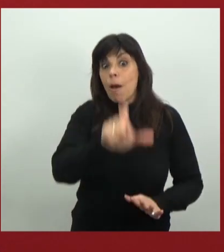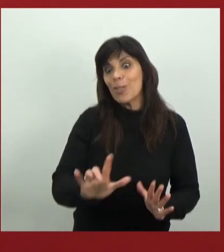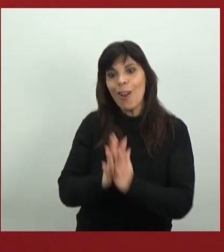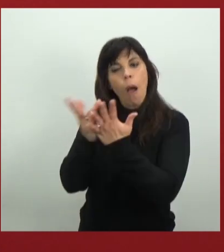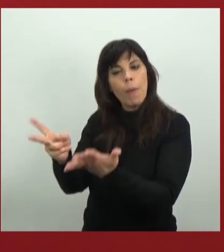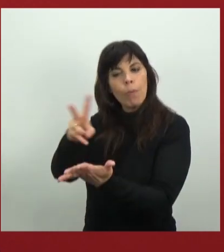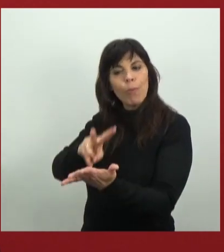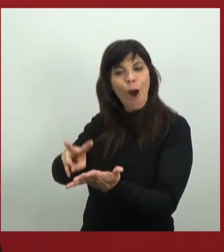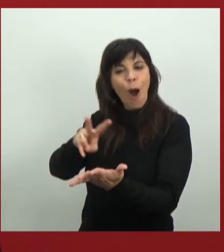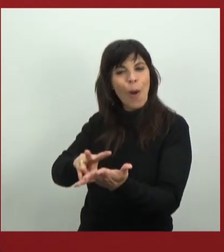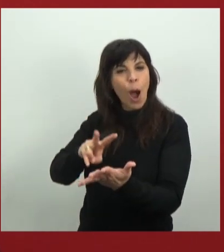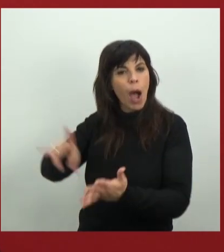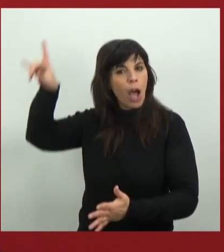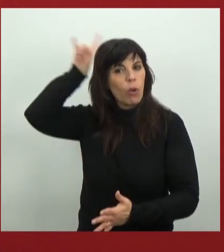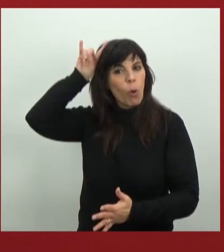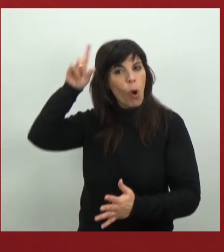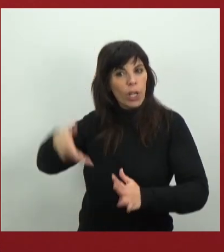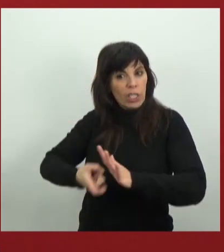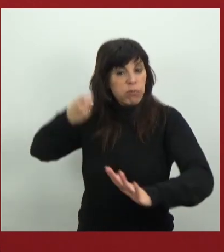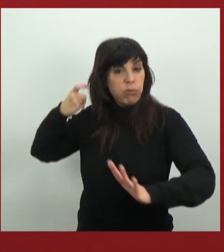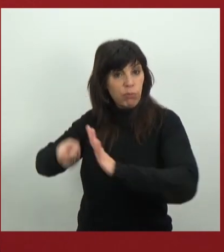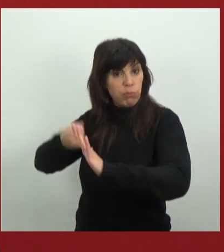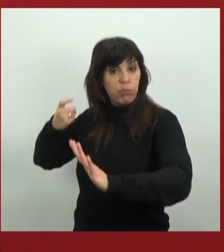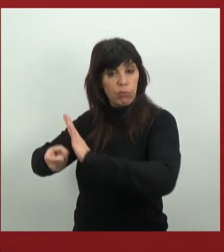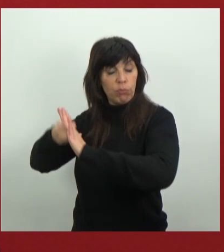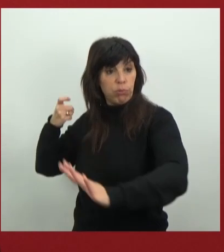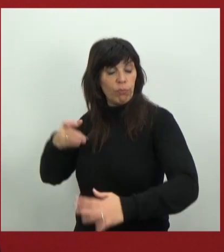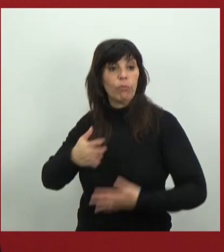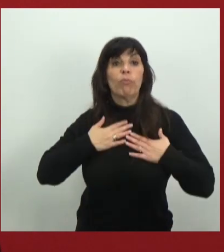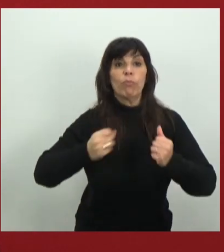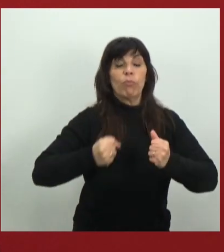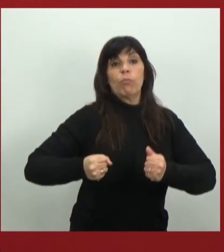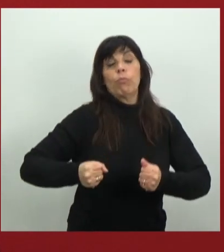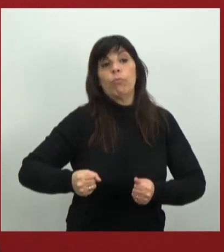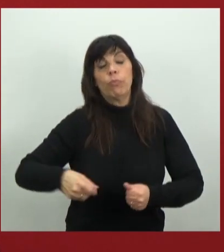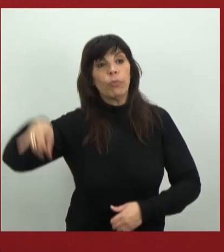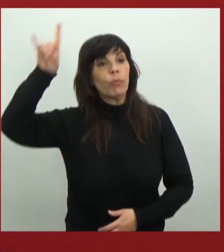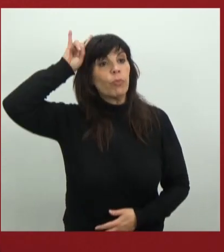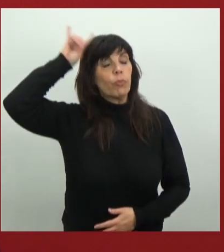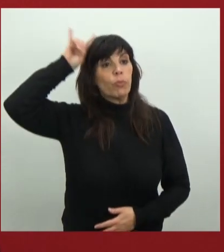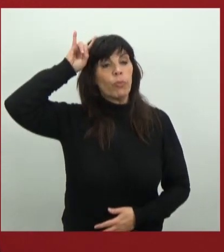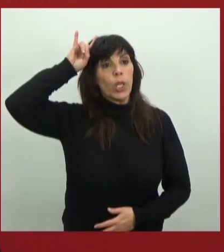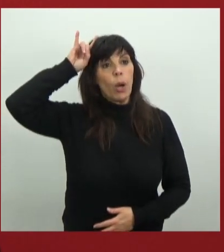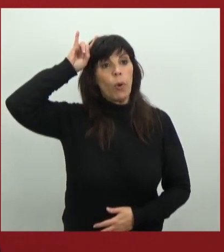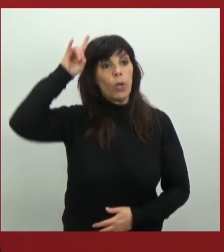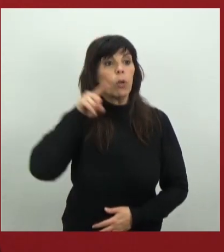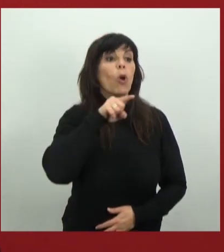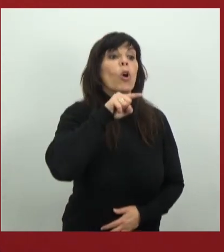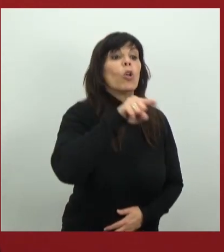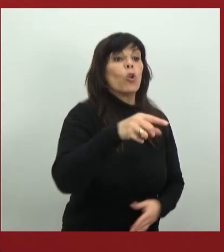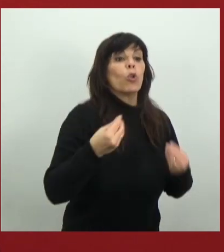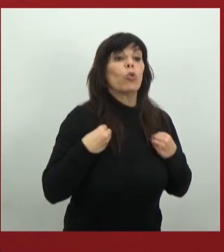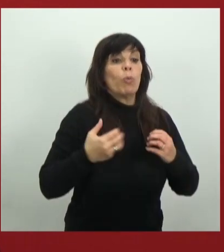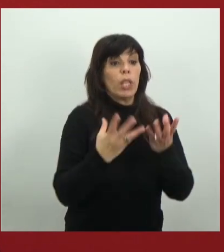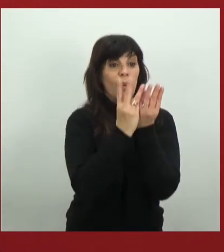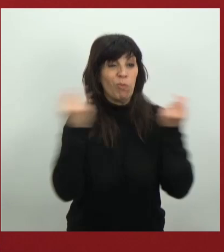cuenta. La mayoría de los poderes diabólicos desaparecen de tu vida muchas